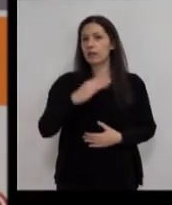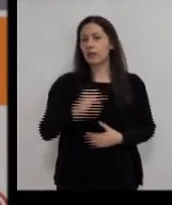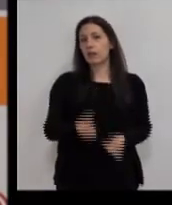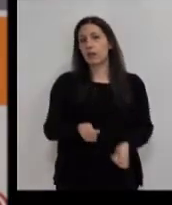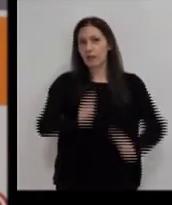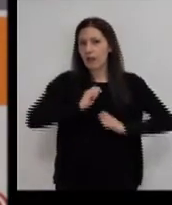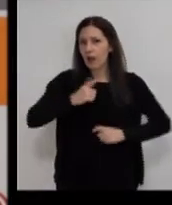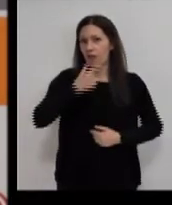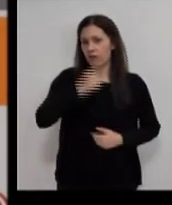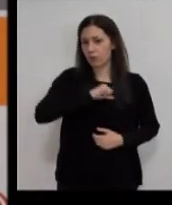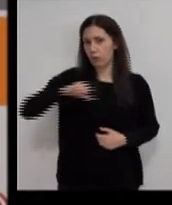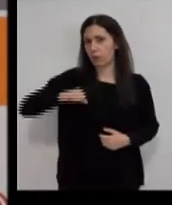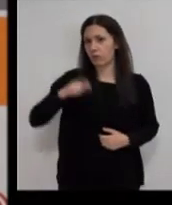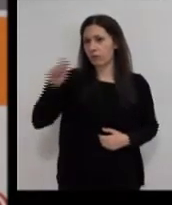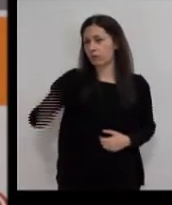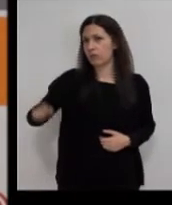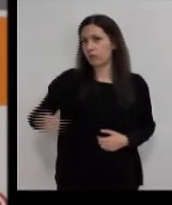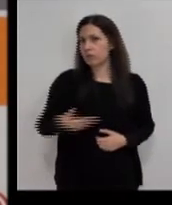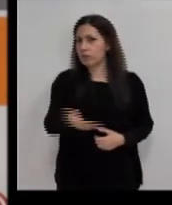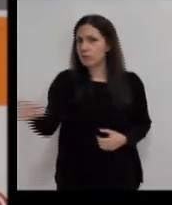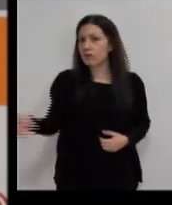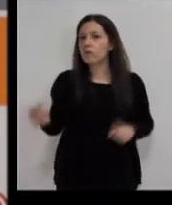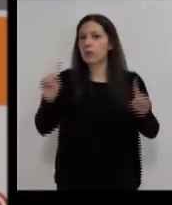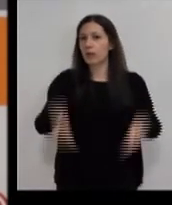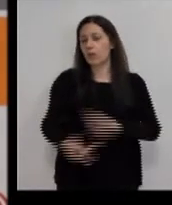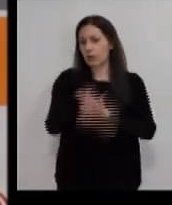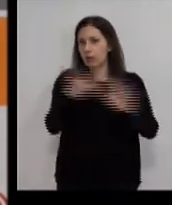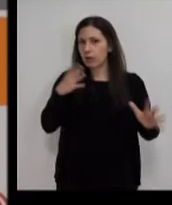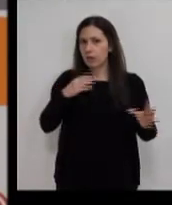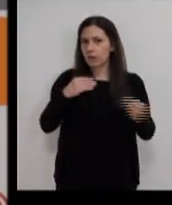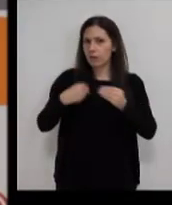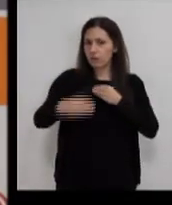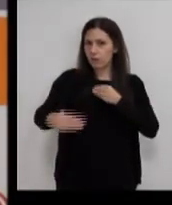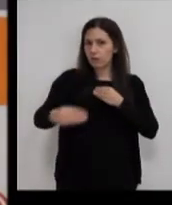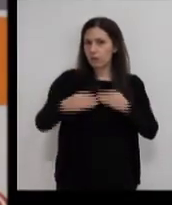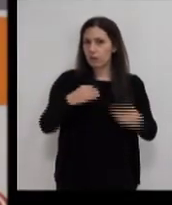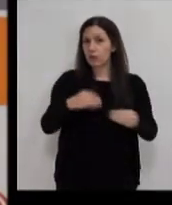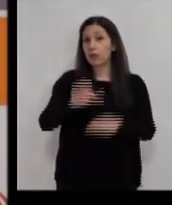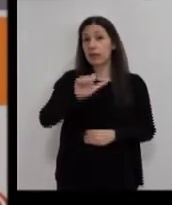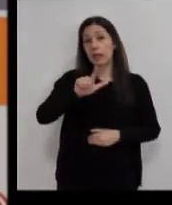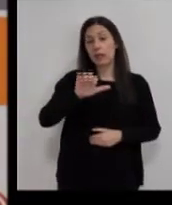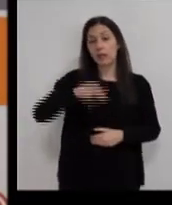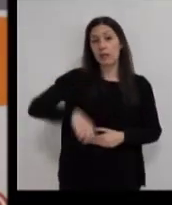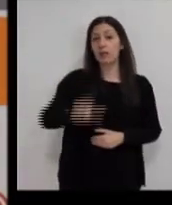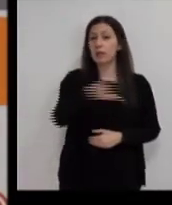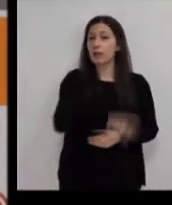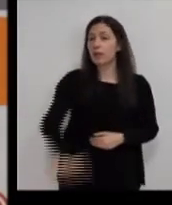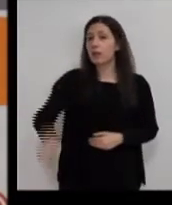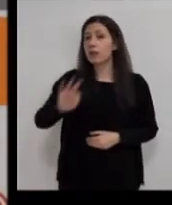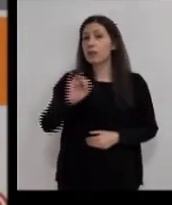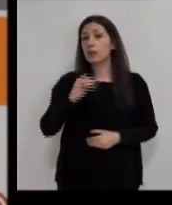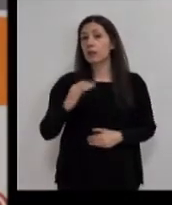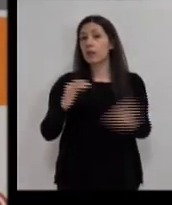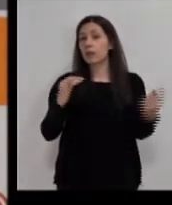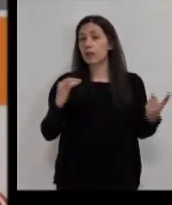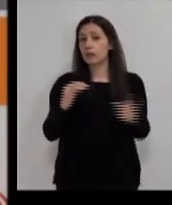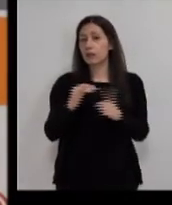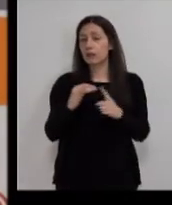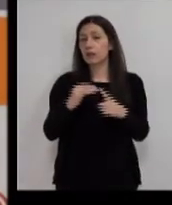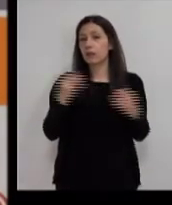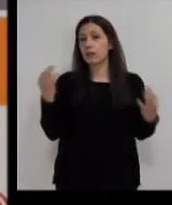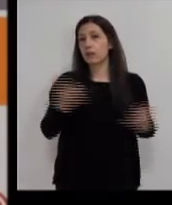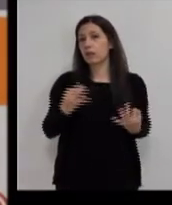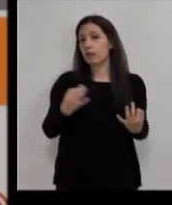José Antonio insistía en que las TIC sobre todo facilitan la autonomía de las personas. La rapidez,